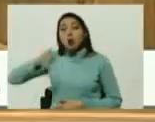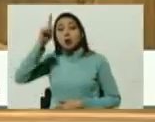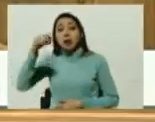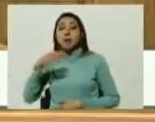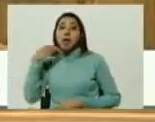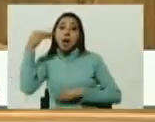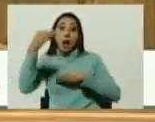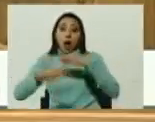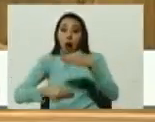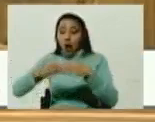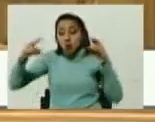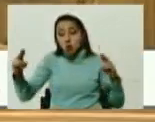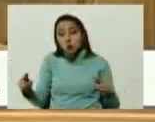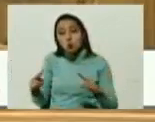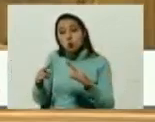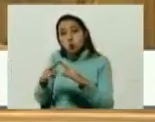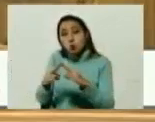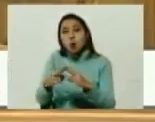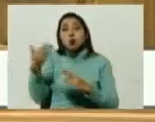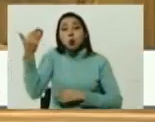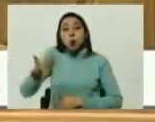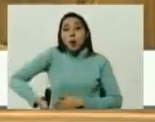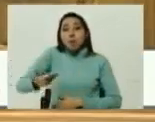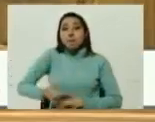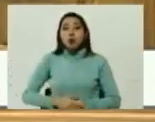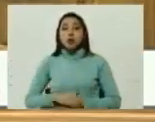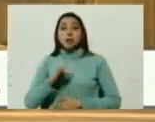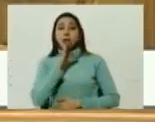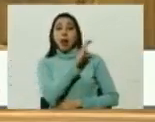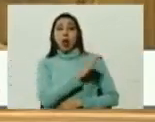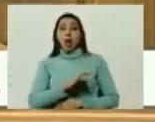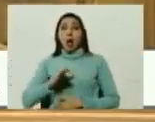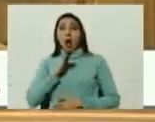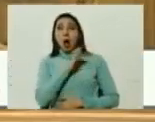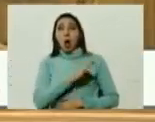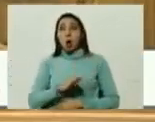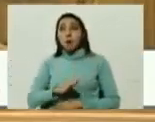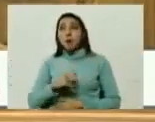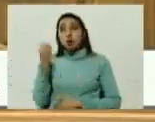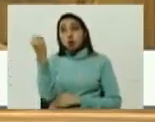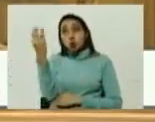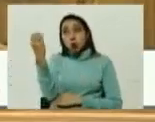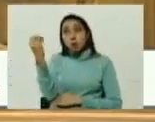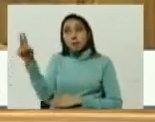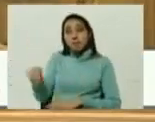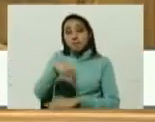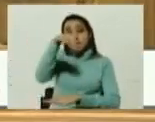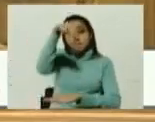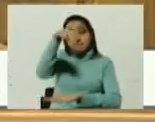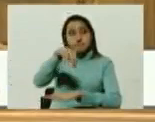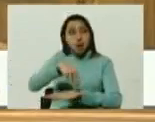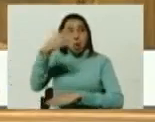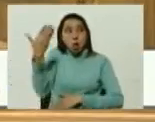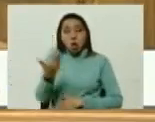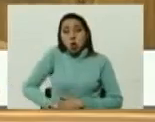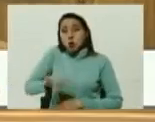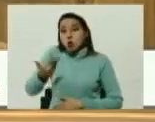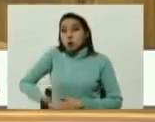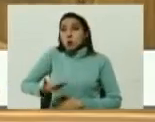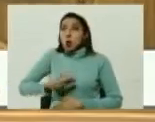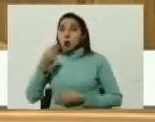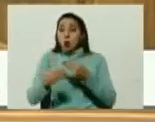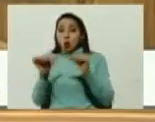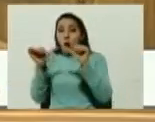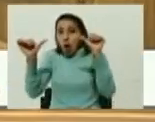de encuentro de sinergia entre la comisión de contraloría de este parlamento y es importante de órgano del sistema